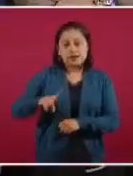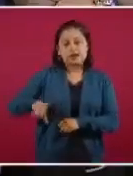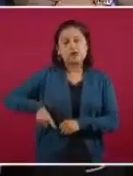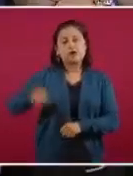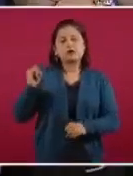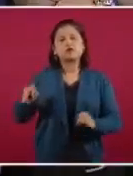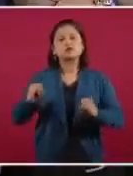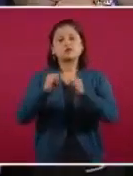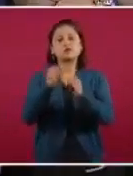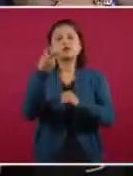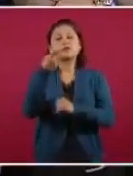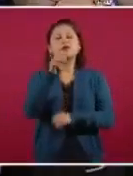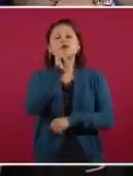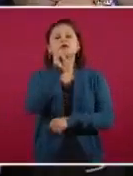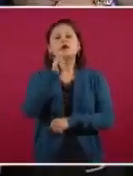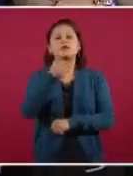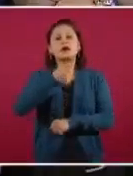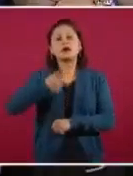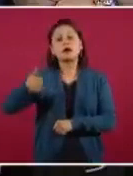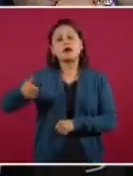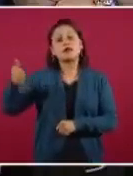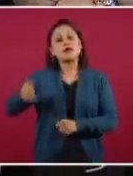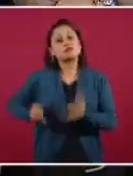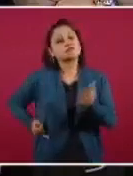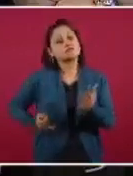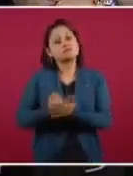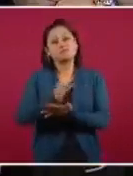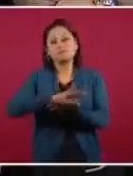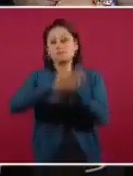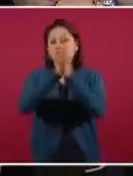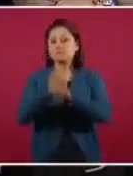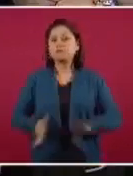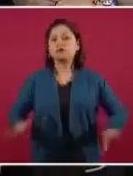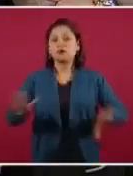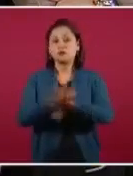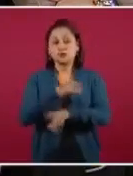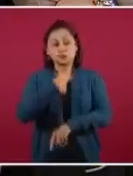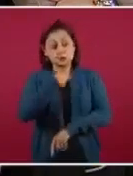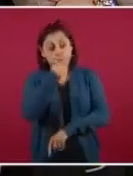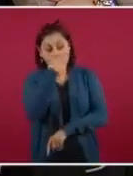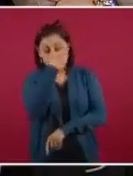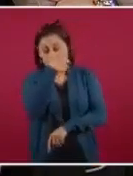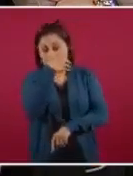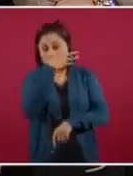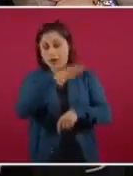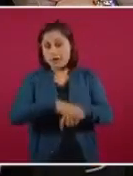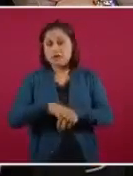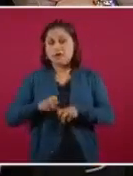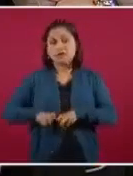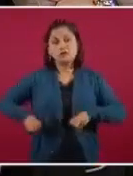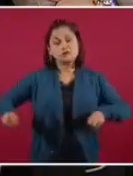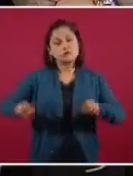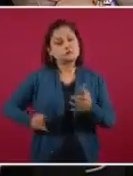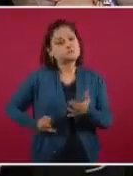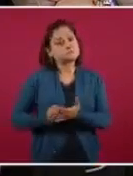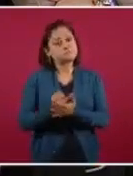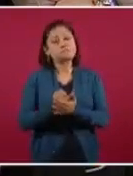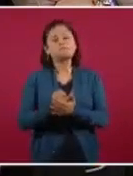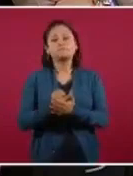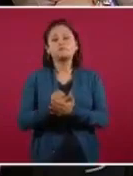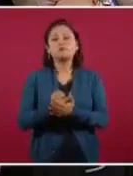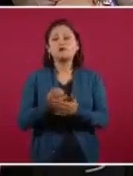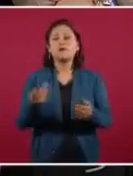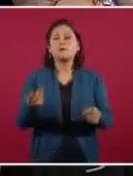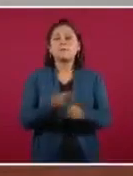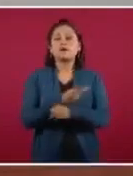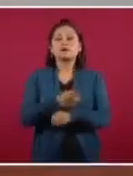nuestro posicionamiento es firme y contundente en contra de las violencias hacia las mujeres, las adolescentes